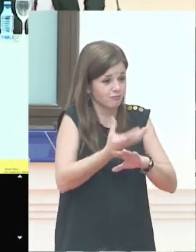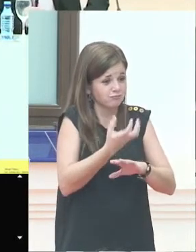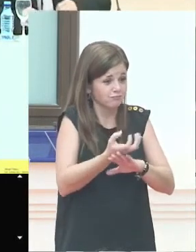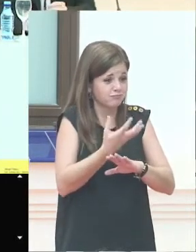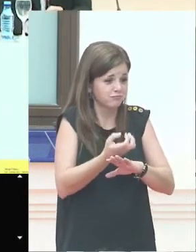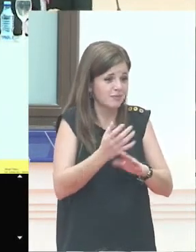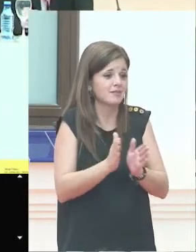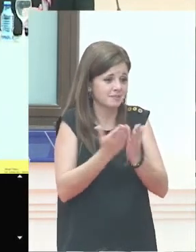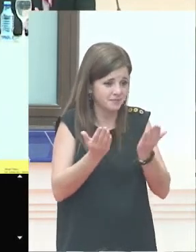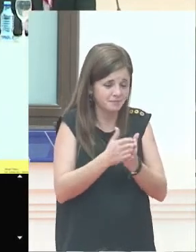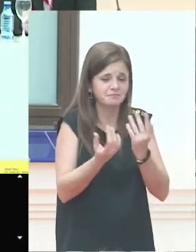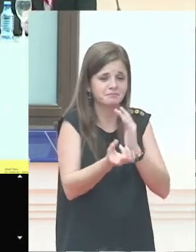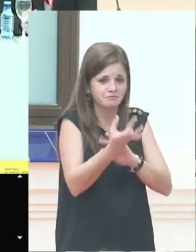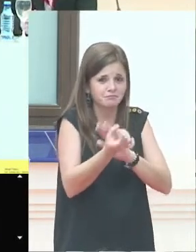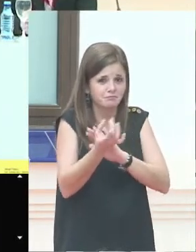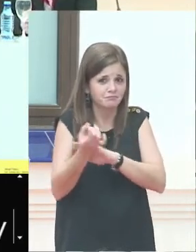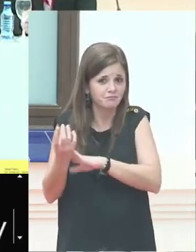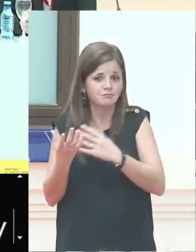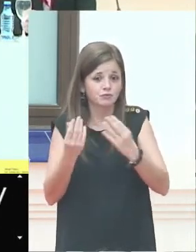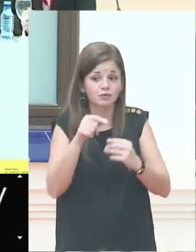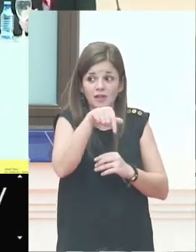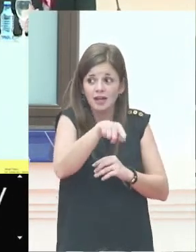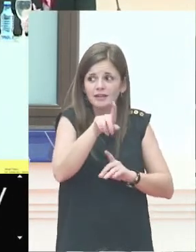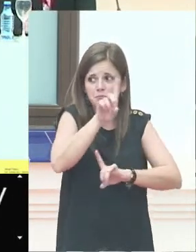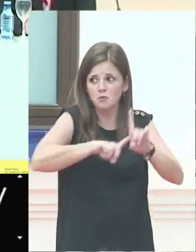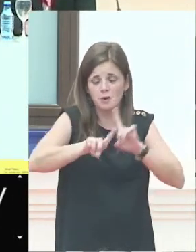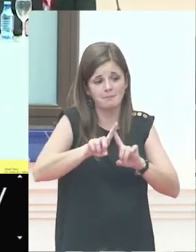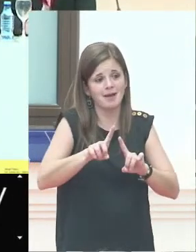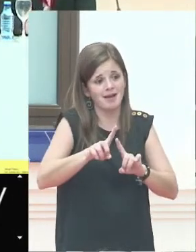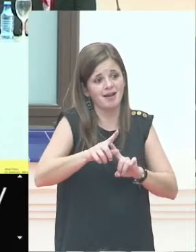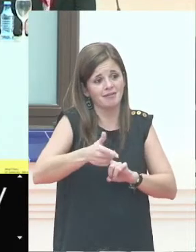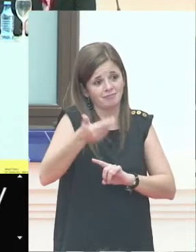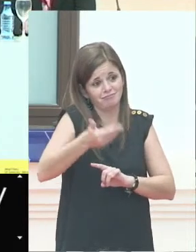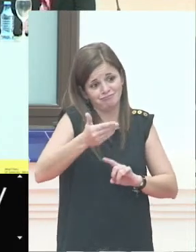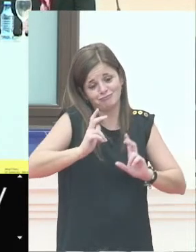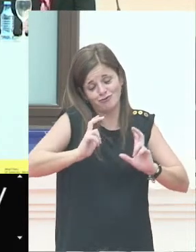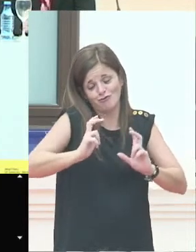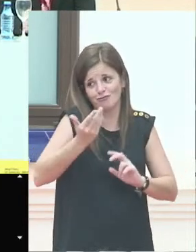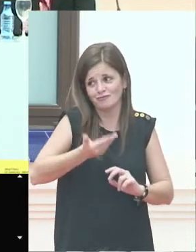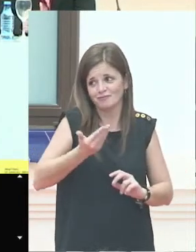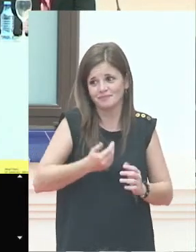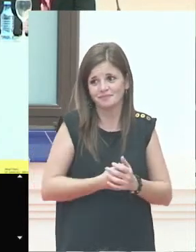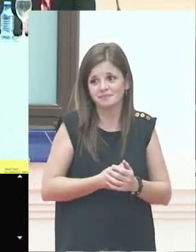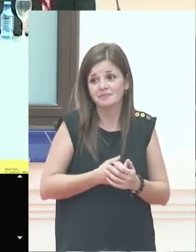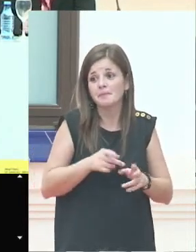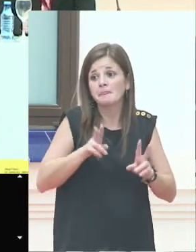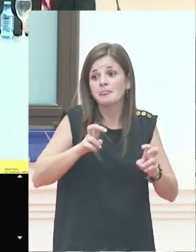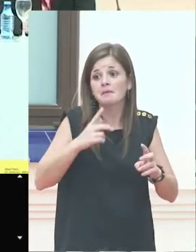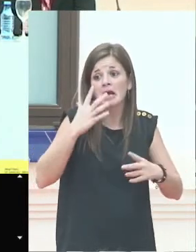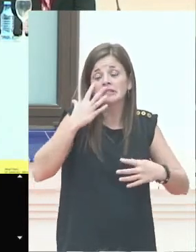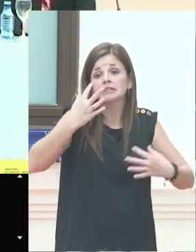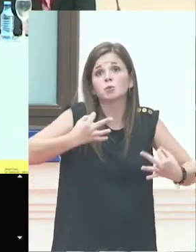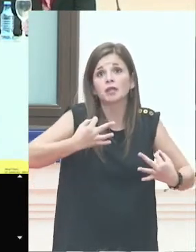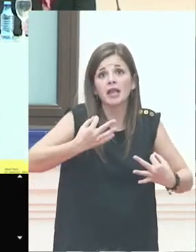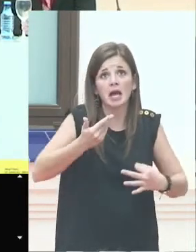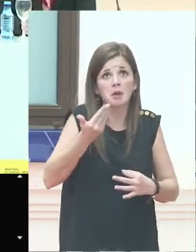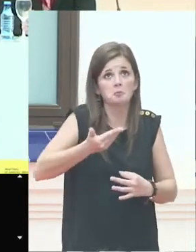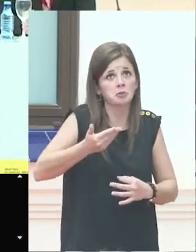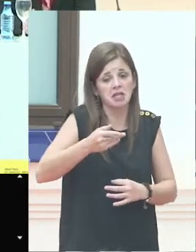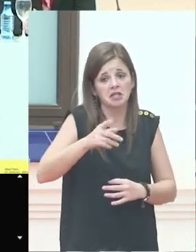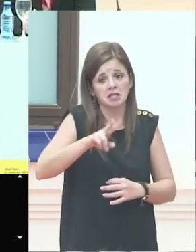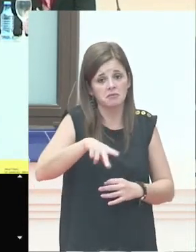datos. Ese es el problema más gordo que hemos tenido. Lo demás de seguridad y todo, pues más o menos con la arquitectura y